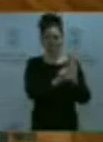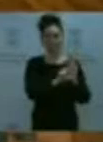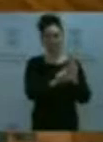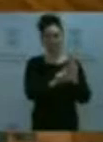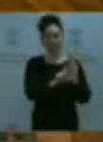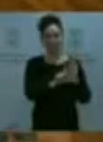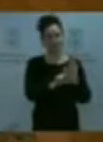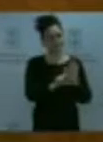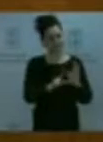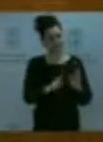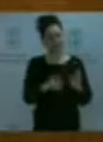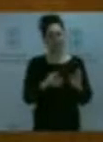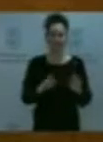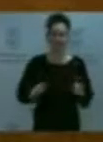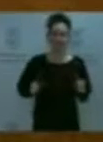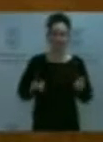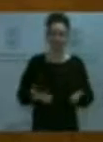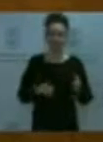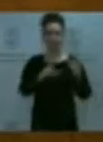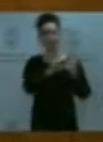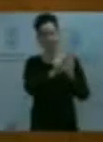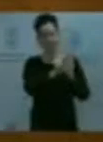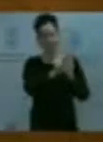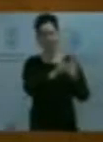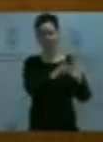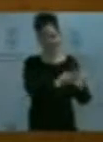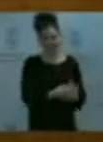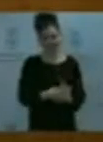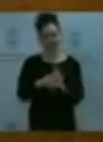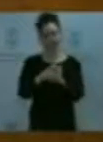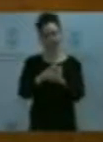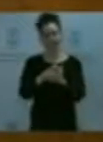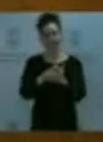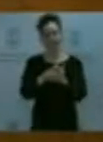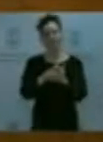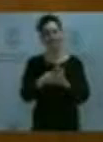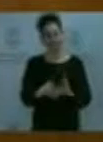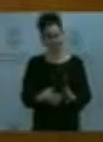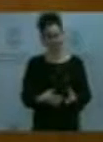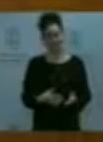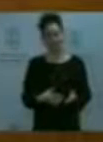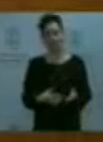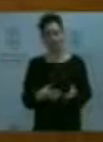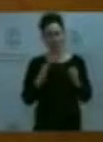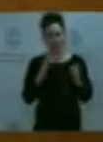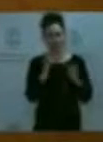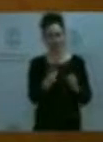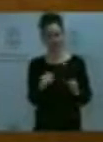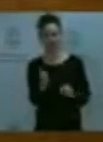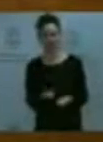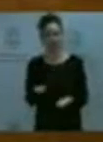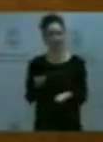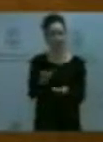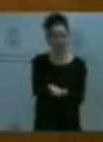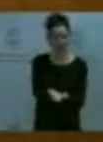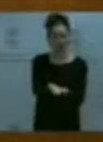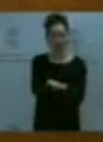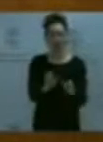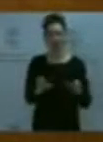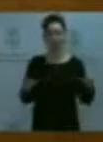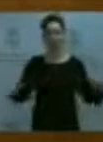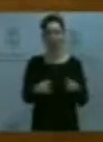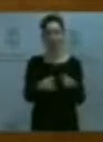que vinculará, si se aprueba como nosotros pedimos a los grupos parlamentarios en la mañana de hoy, que